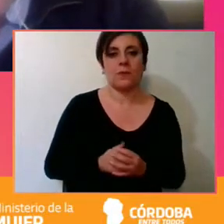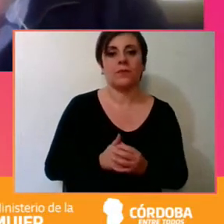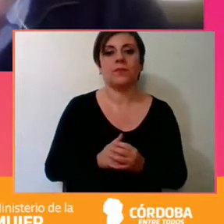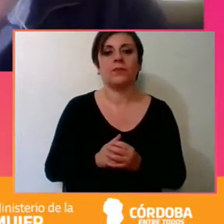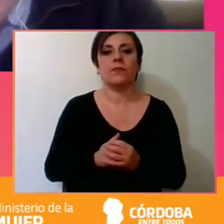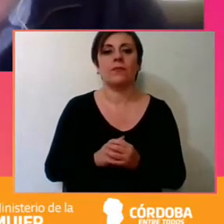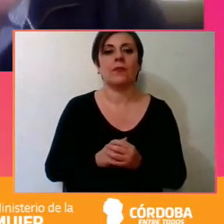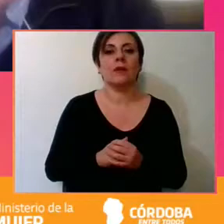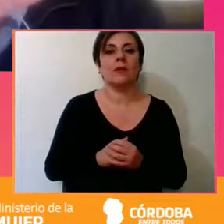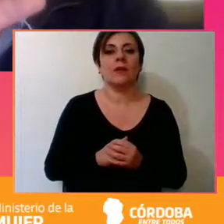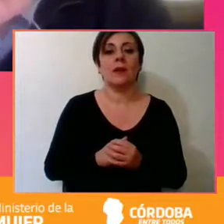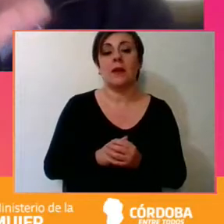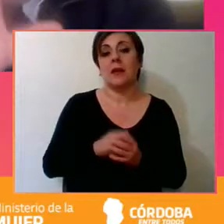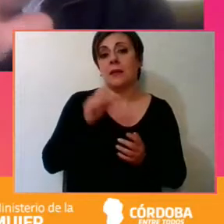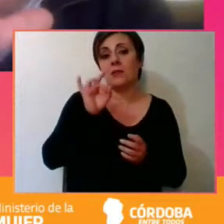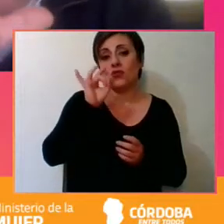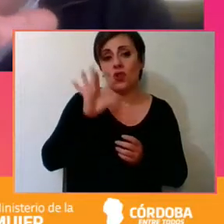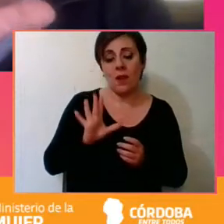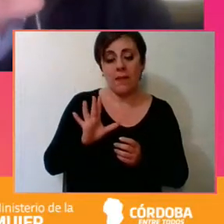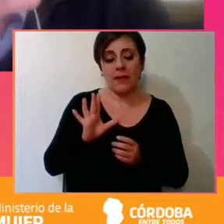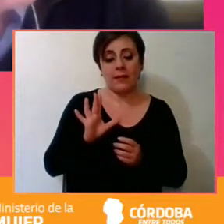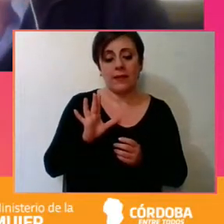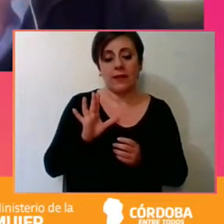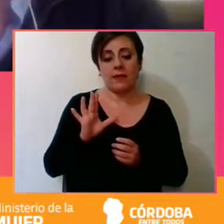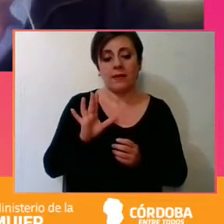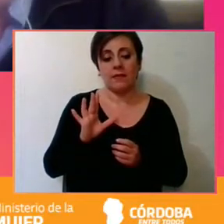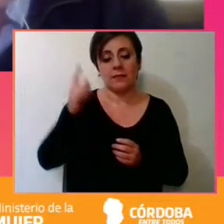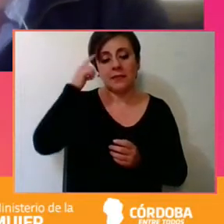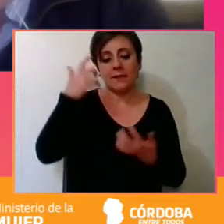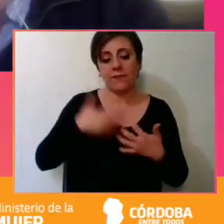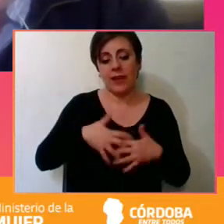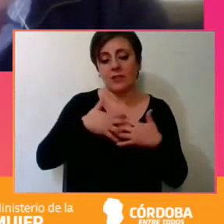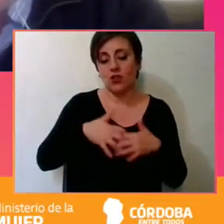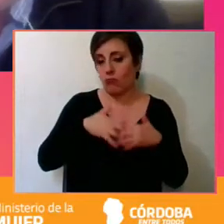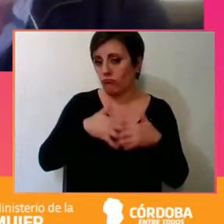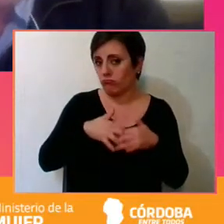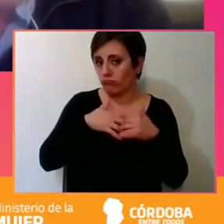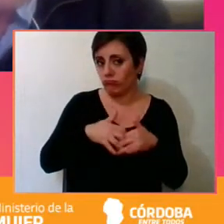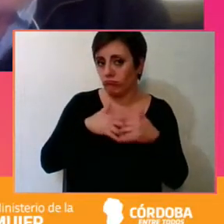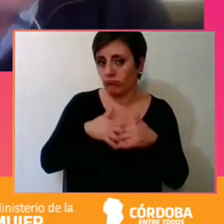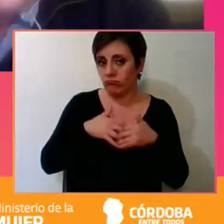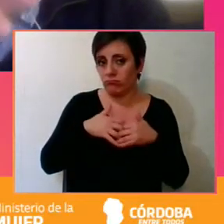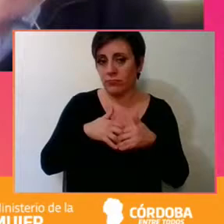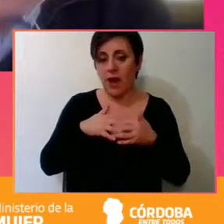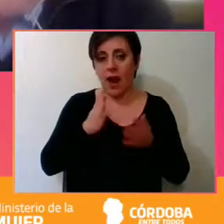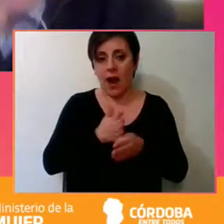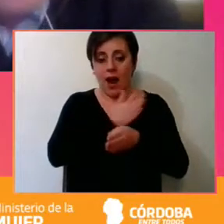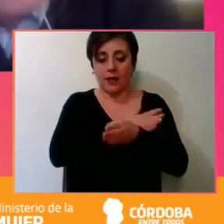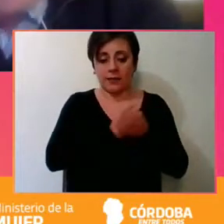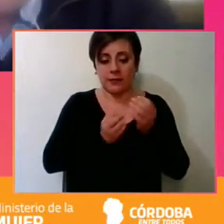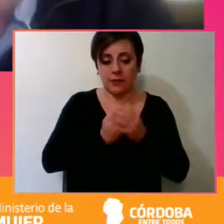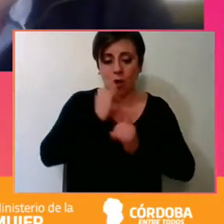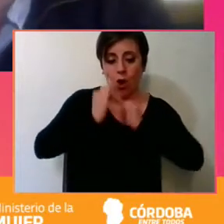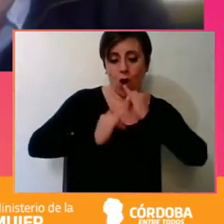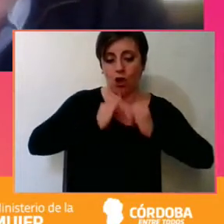eso, simplemente quiero hacer primero dos breves reflexiones antes de